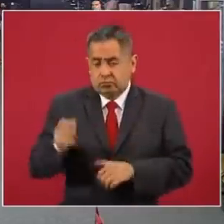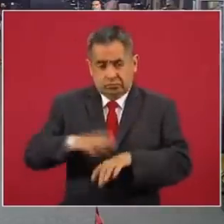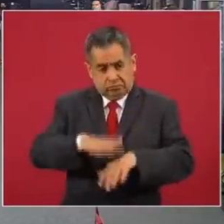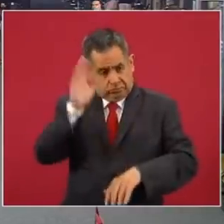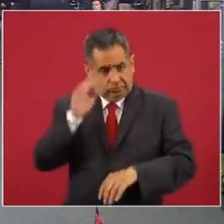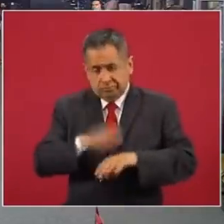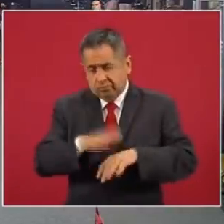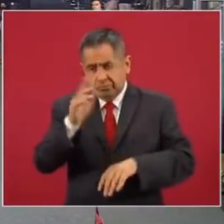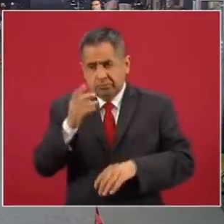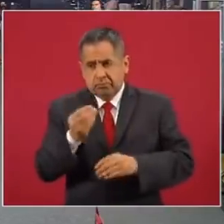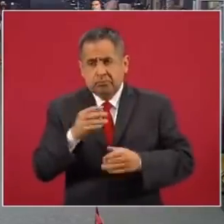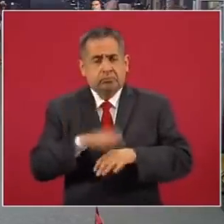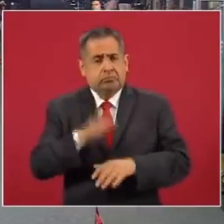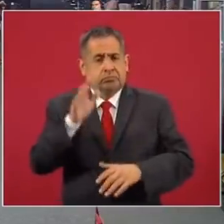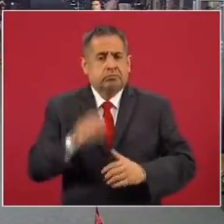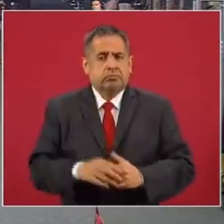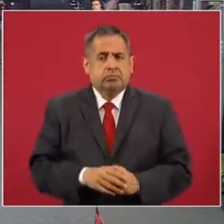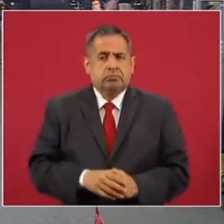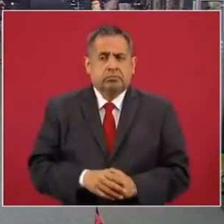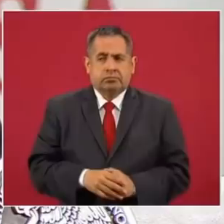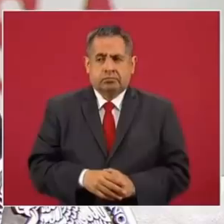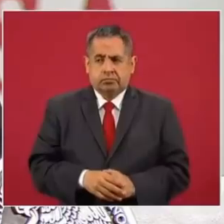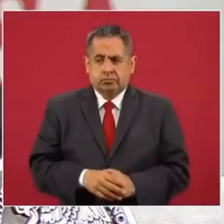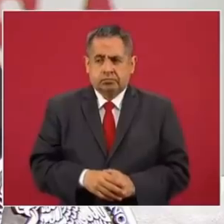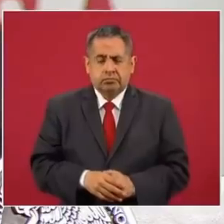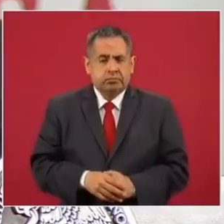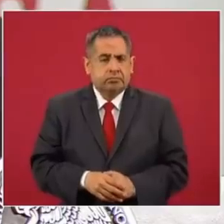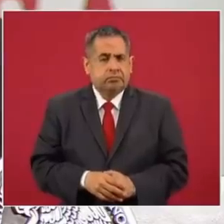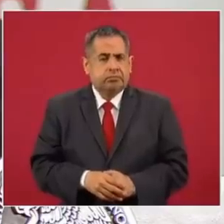Más. Mucho más.